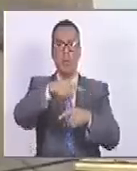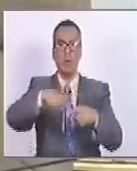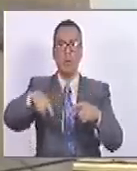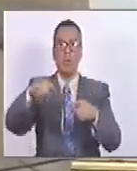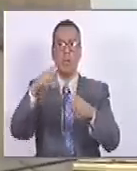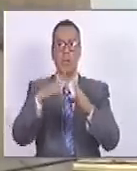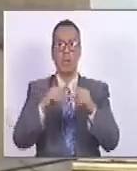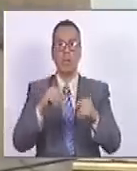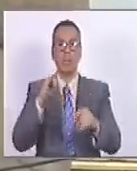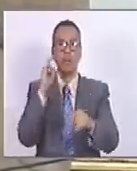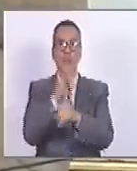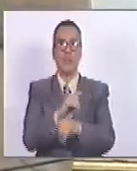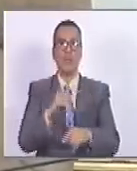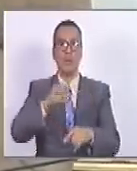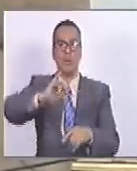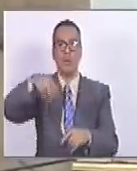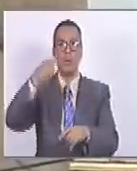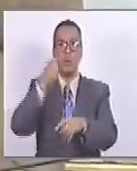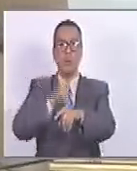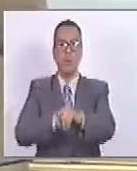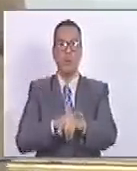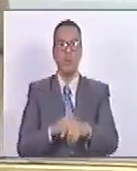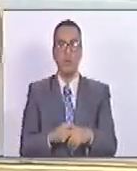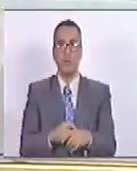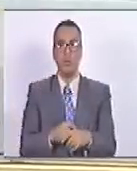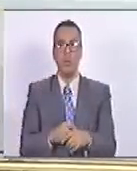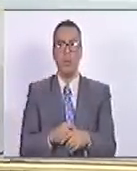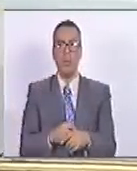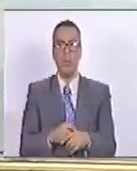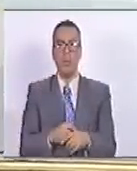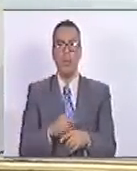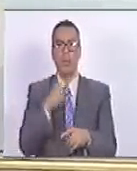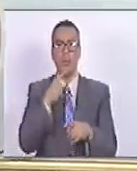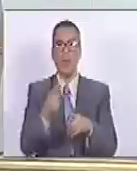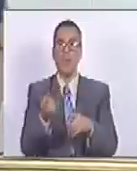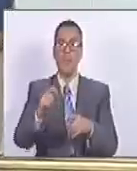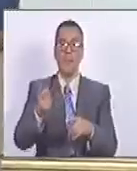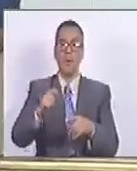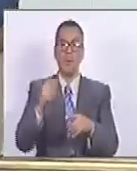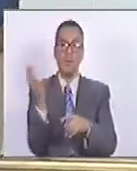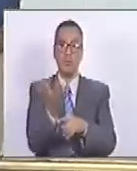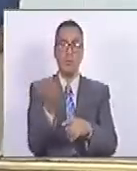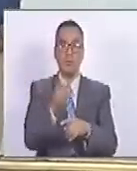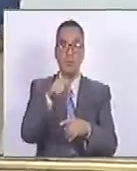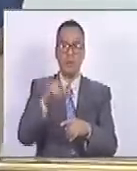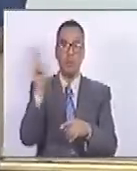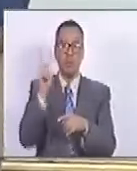traidores, llamado Juan Guaidó, pidió más sanciones para